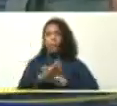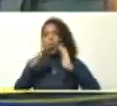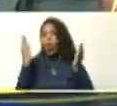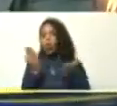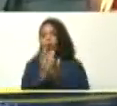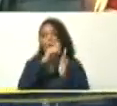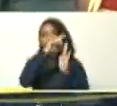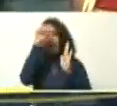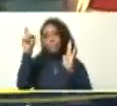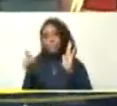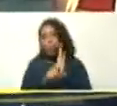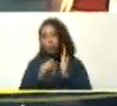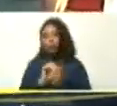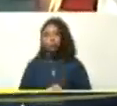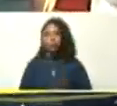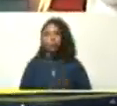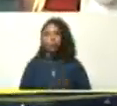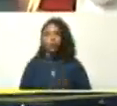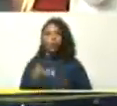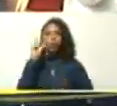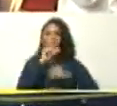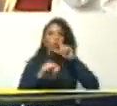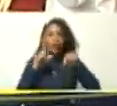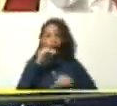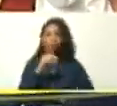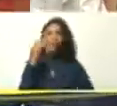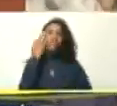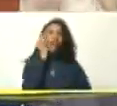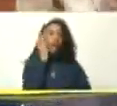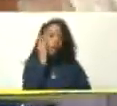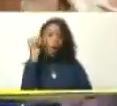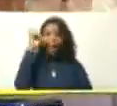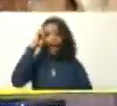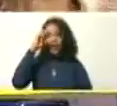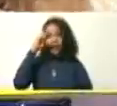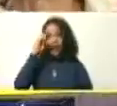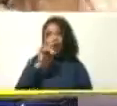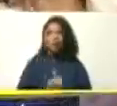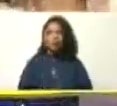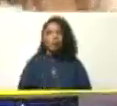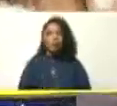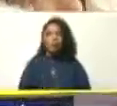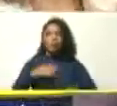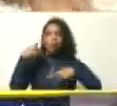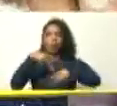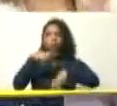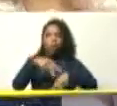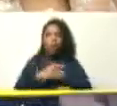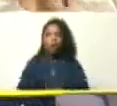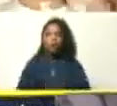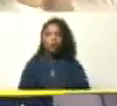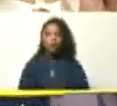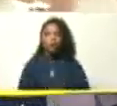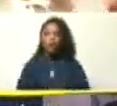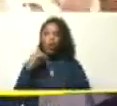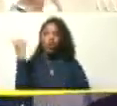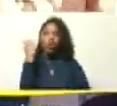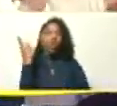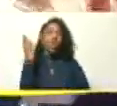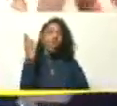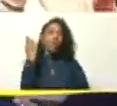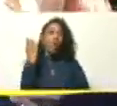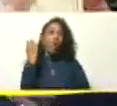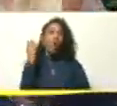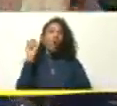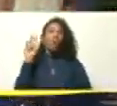Tierra. Twitter, Facebook, Instagram, TikTok. Solo faltó Ven